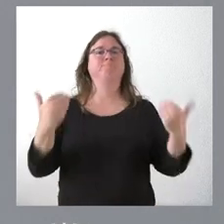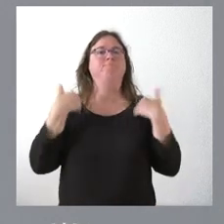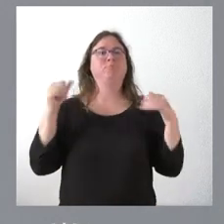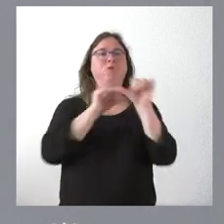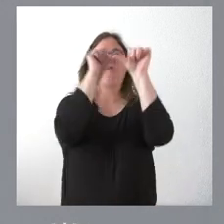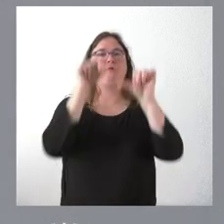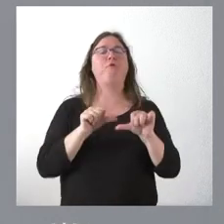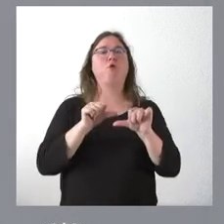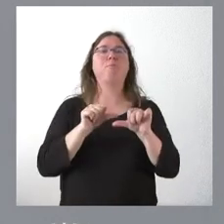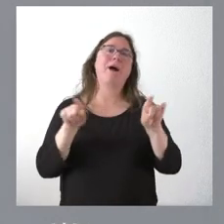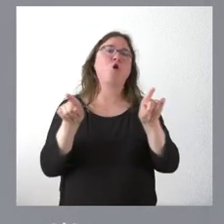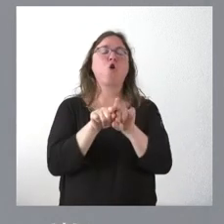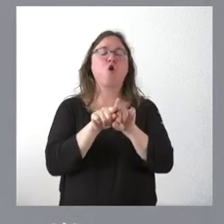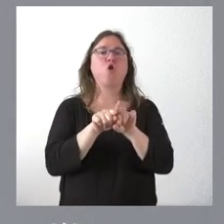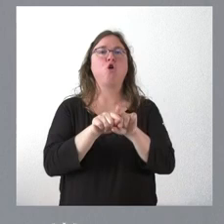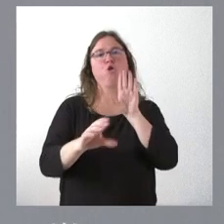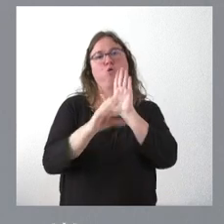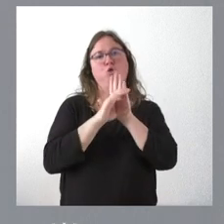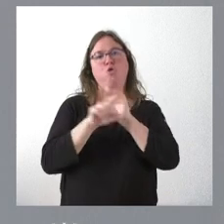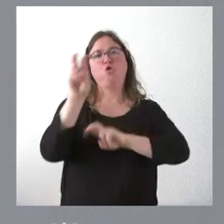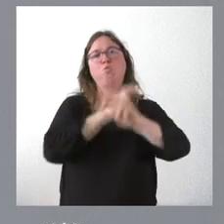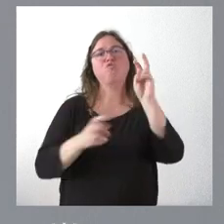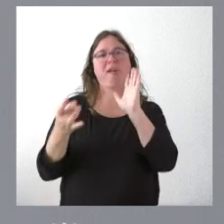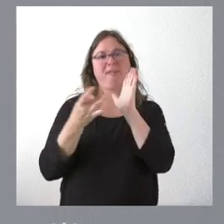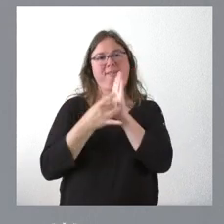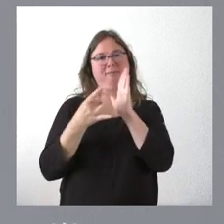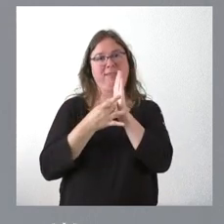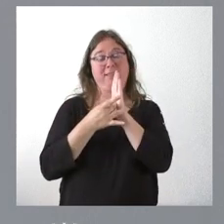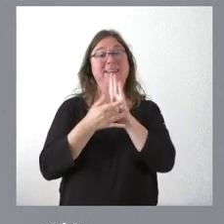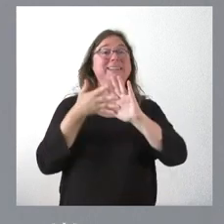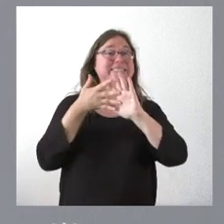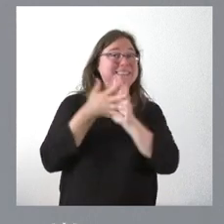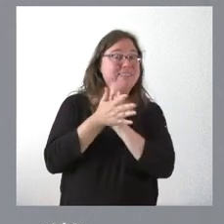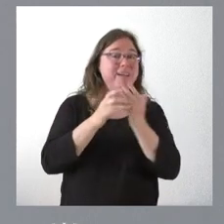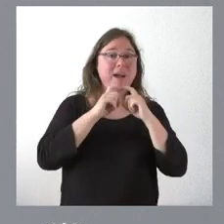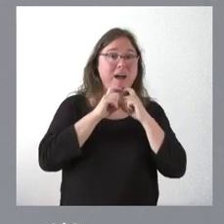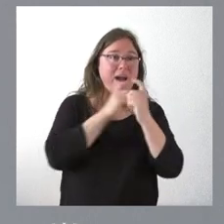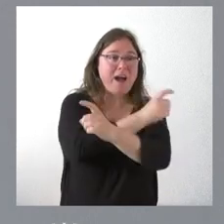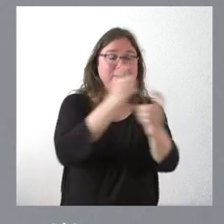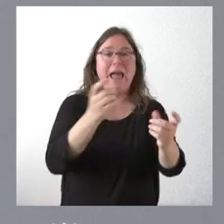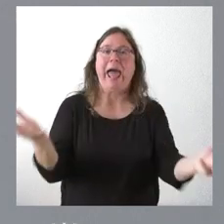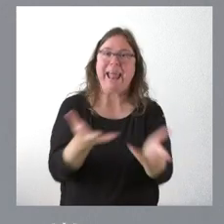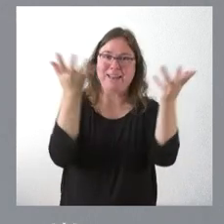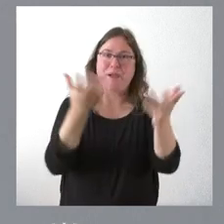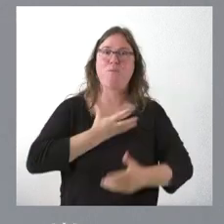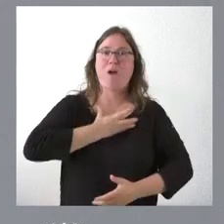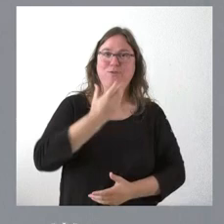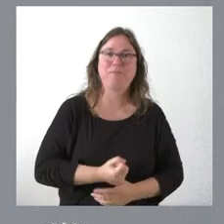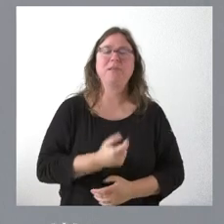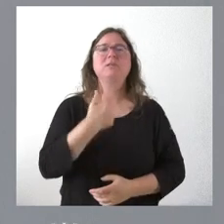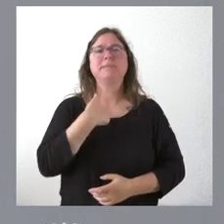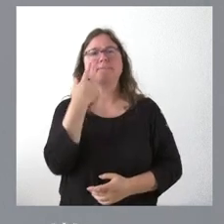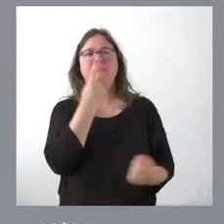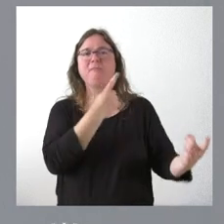constitucionalmente buscando esta calidad. Por tanto, animamos también desde este punto de vista, si hay algún ayuntamiento que esté pendiente